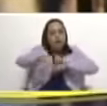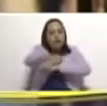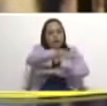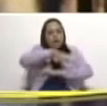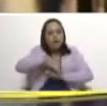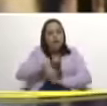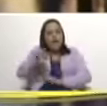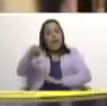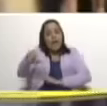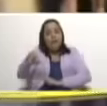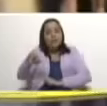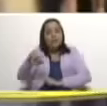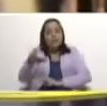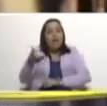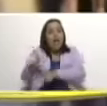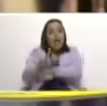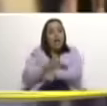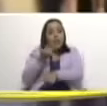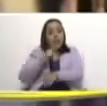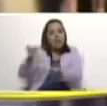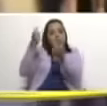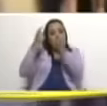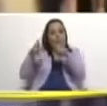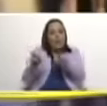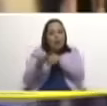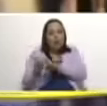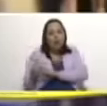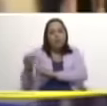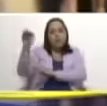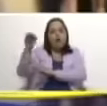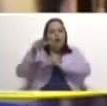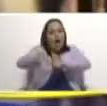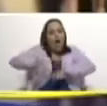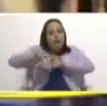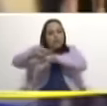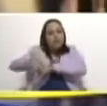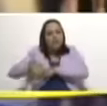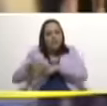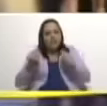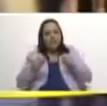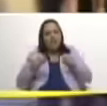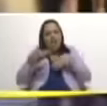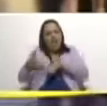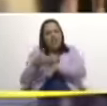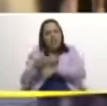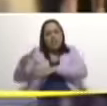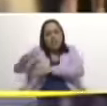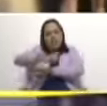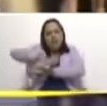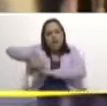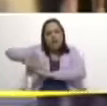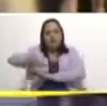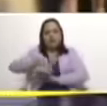Él se había formado como un campesino, como un llanero.